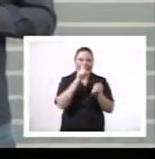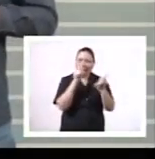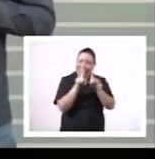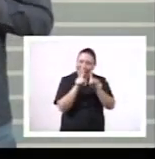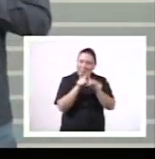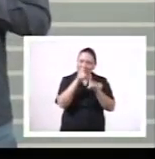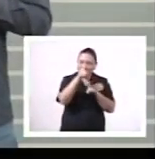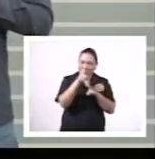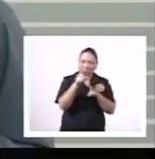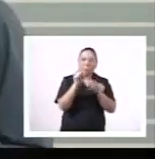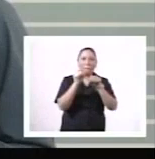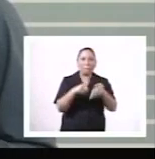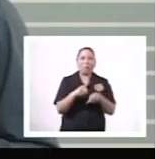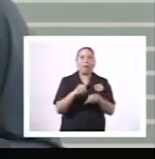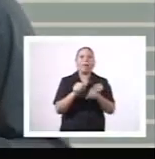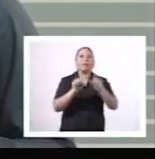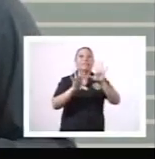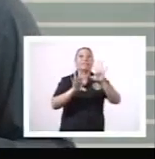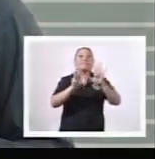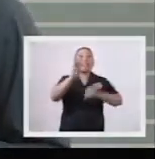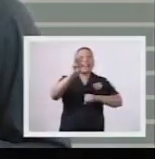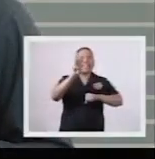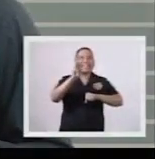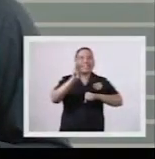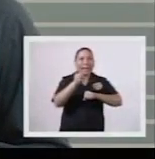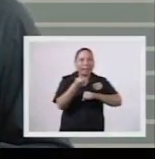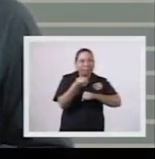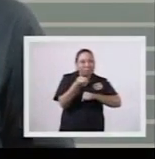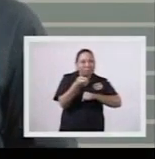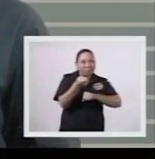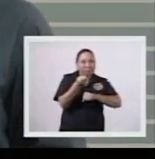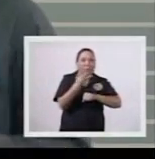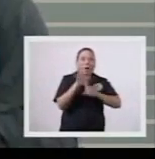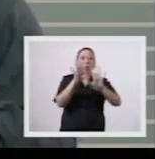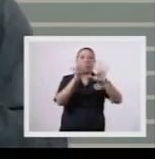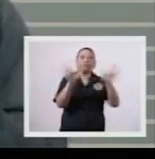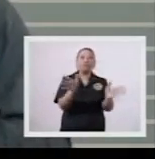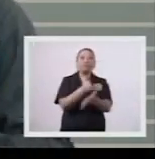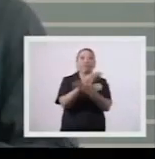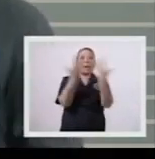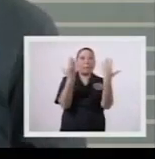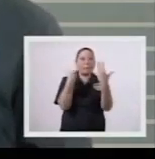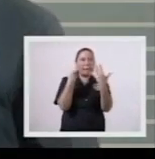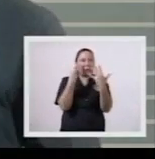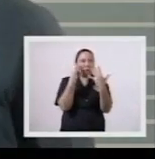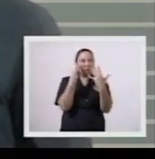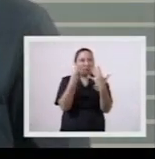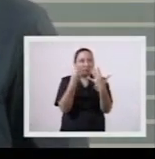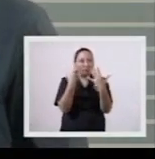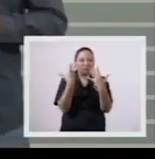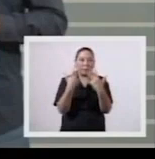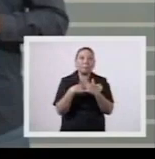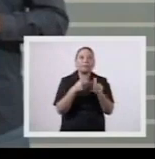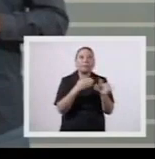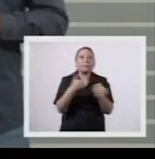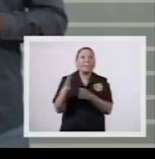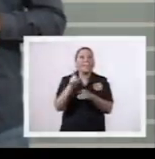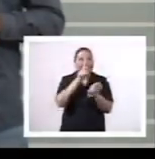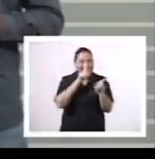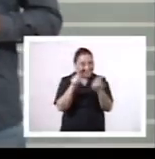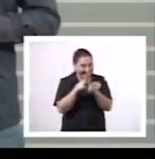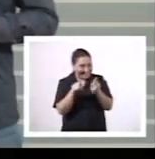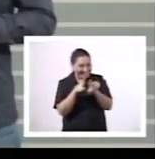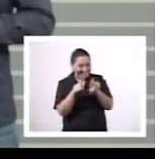vernos en el Canal 13 a partir de las 9 de la mañana. Ahí hay que estar un poquito más atentos. Así es.